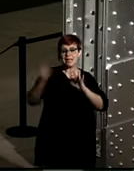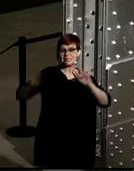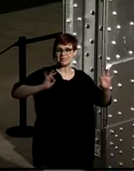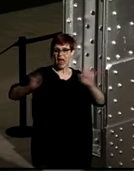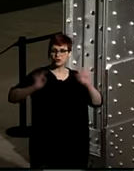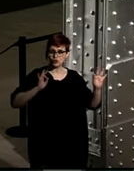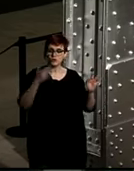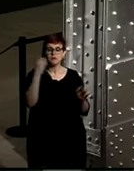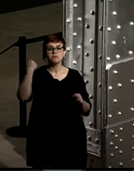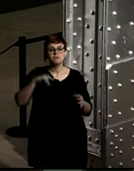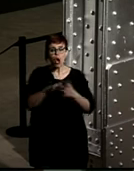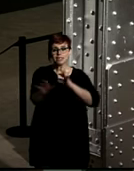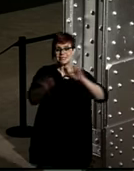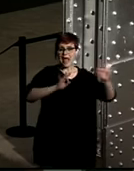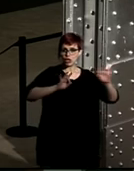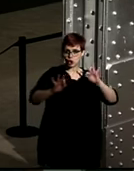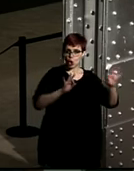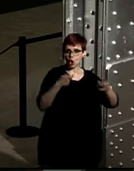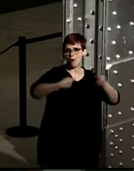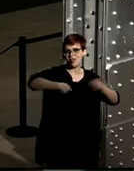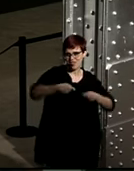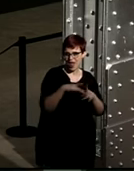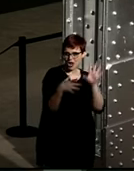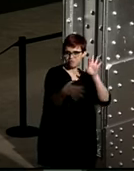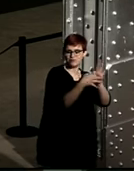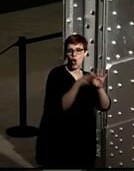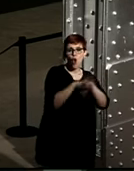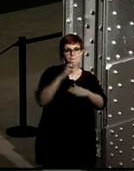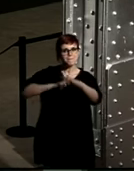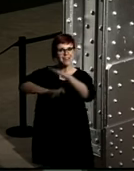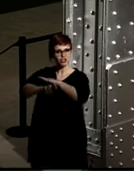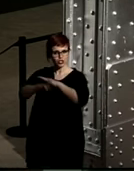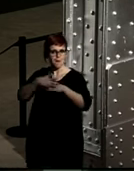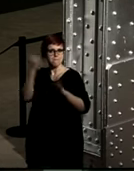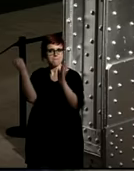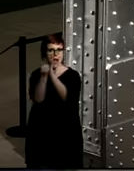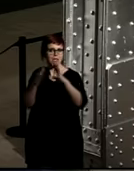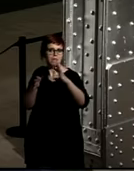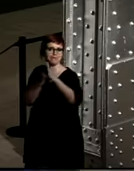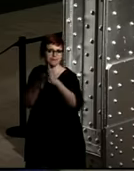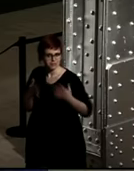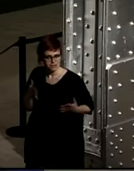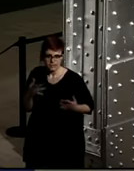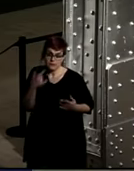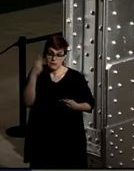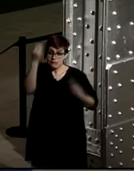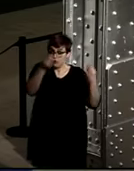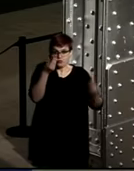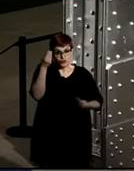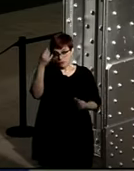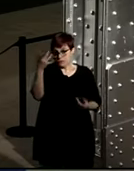con marcas comerciales, ni las estaciones de metro, pero es el mundo que nos ha tocado vivir. No es muy bueno, pero yo creo que el cine nos lo